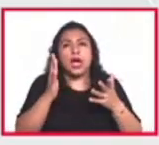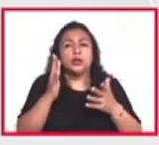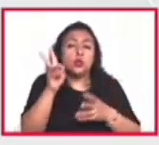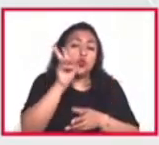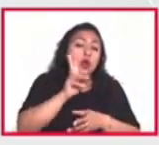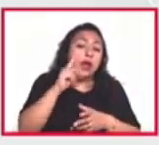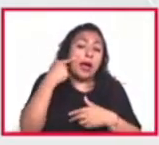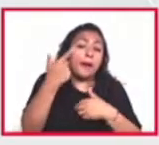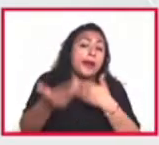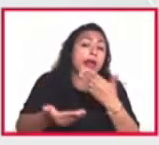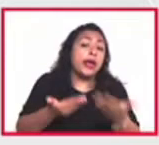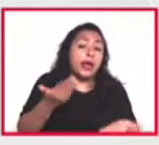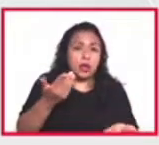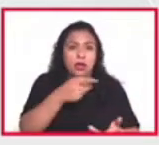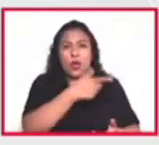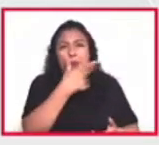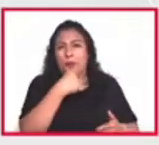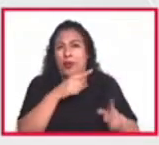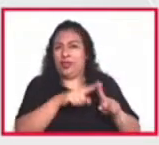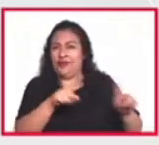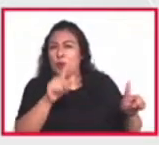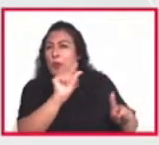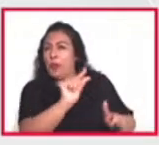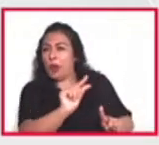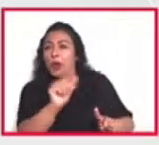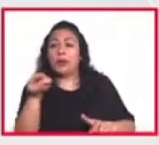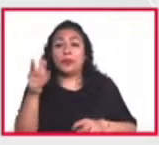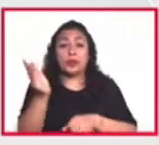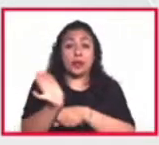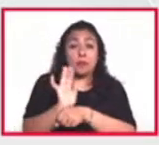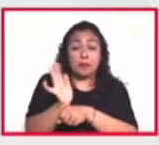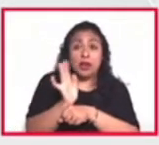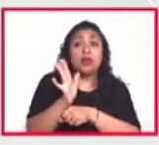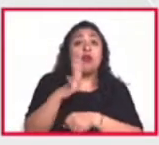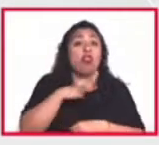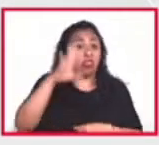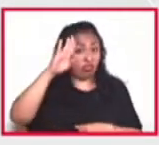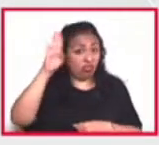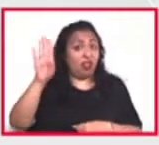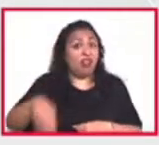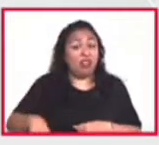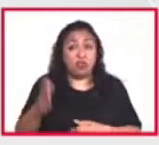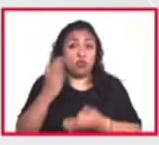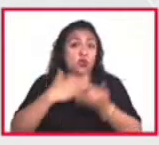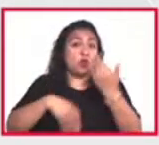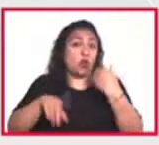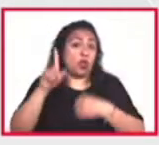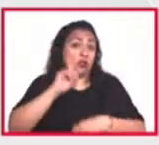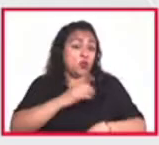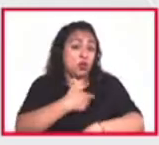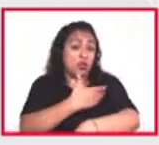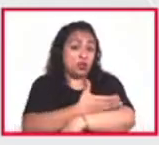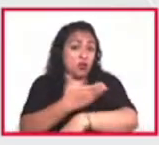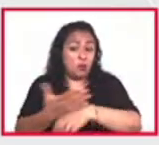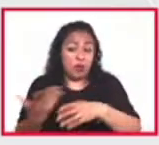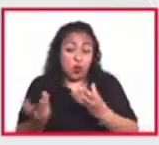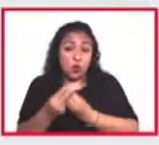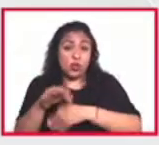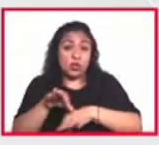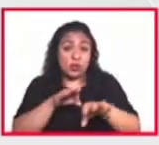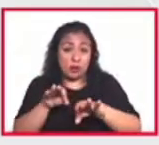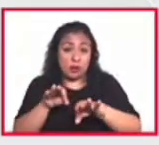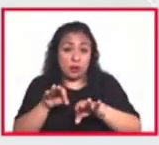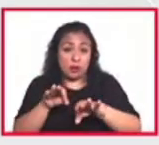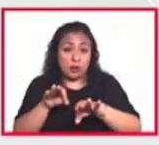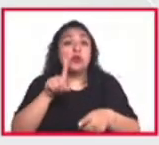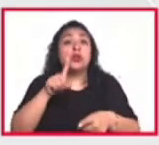hombres. Y esta película disfrutó del talento de todas las compañeras que trabajaron, incluyendo, por supuesto, de la